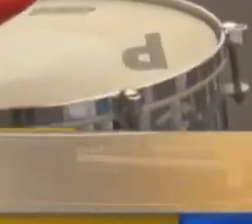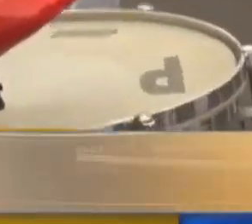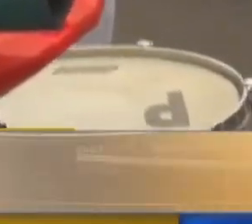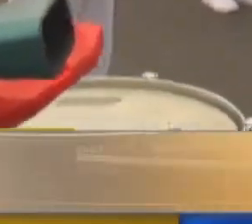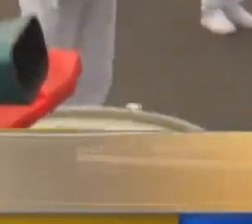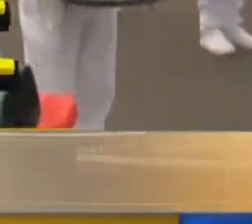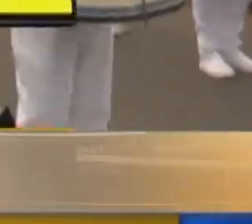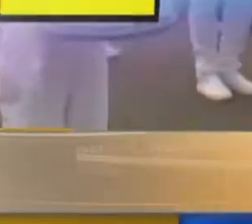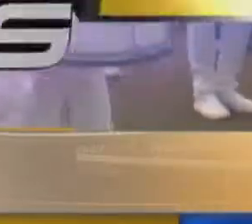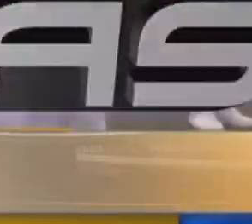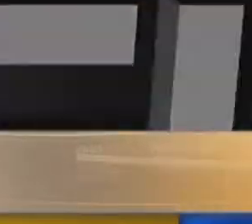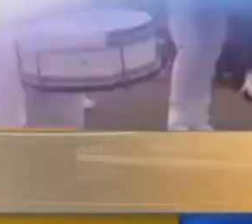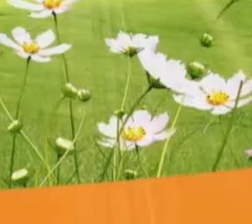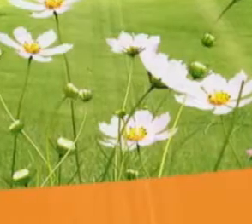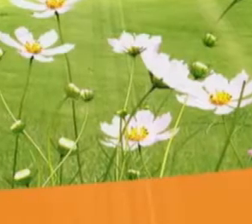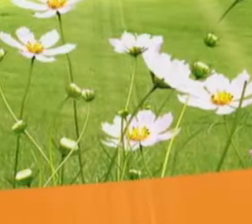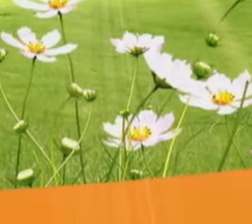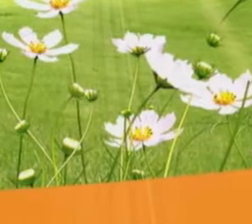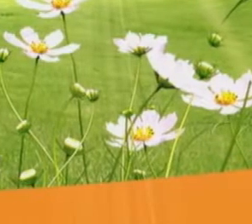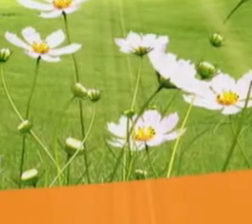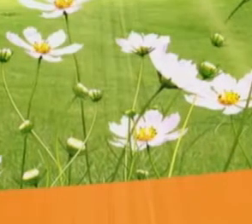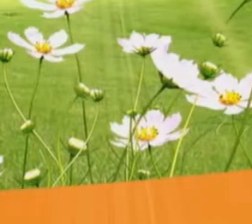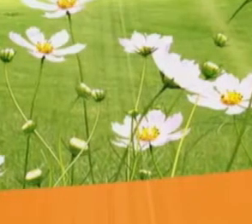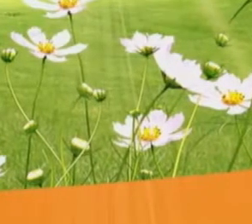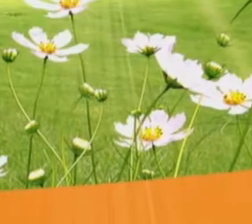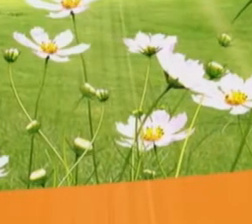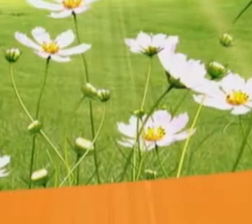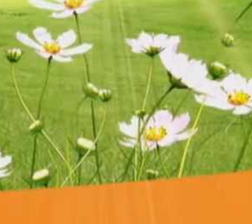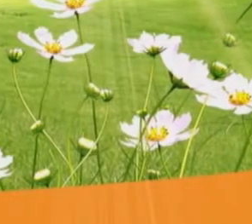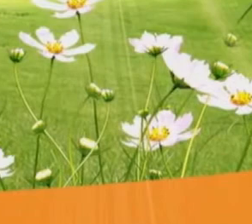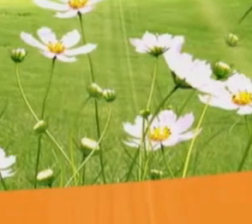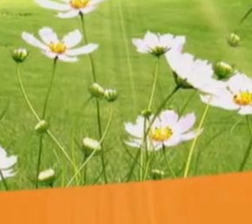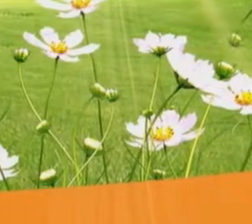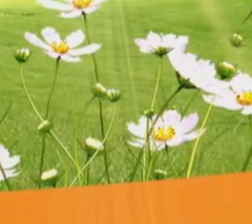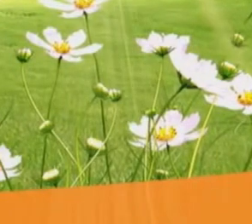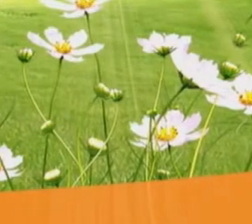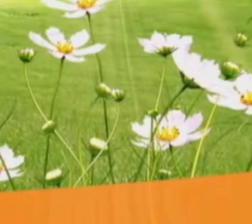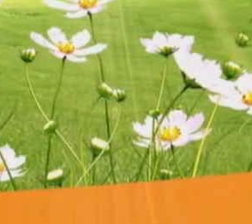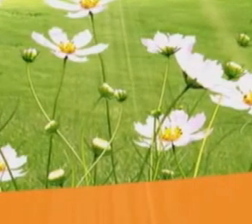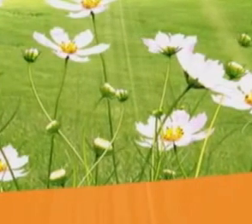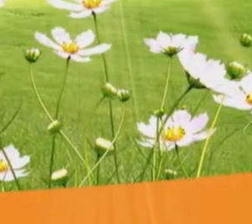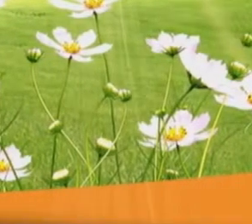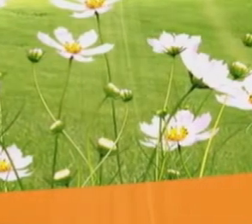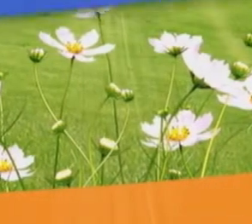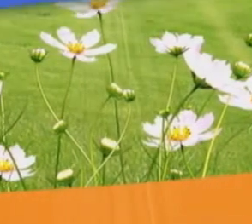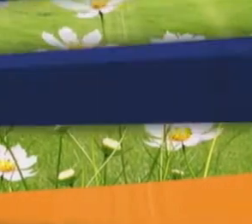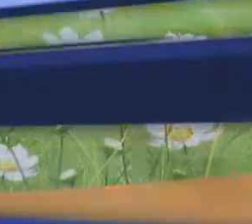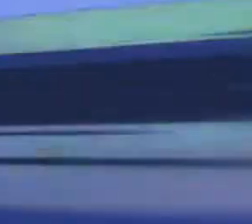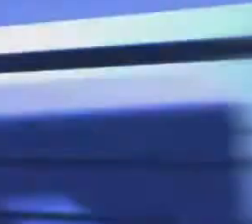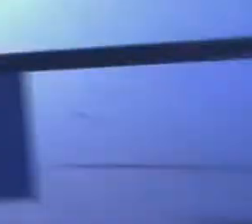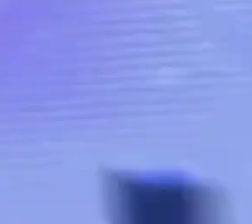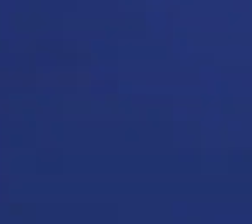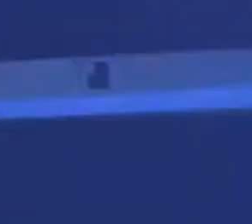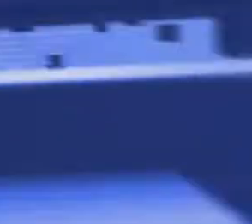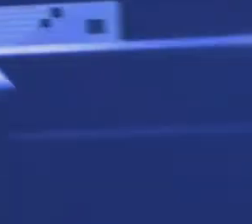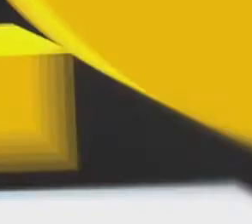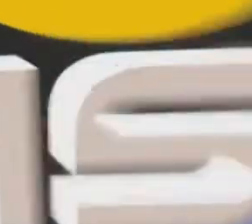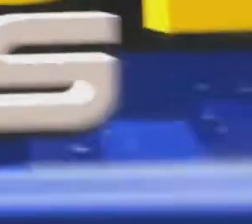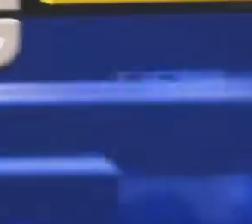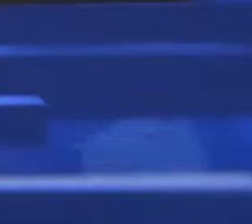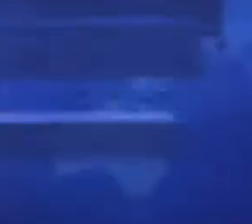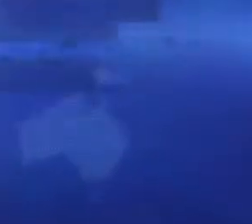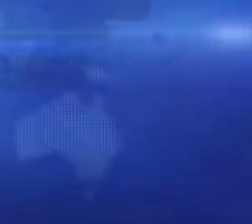se tomarán estas festividades. Con el patrocinio de Barzola Ecológico, Barzola Domas Delicias, líder en limpieza, Enlace Noticias, lo que usted quiere